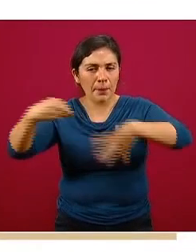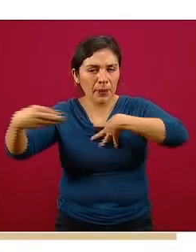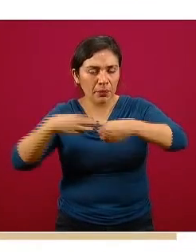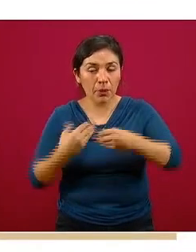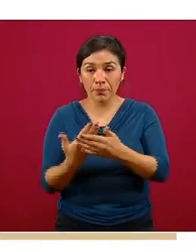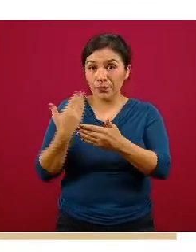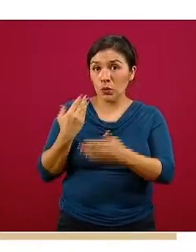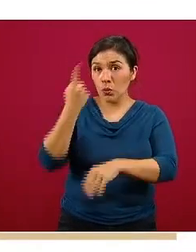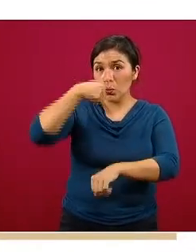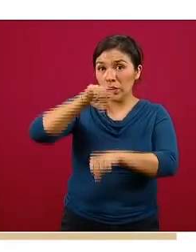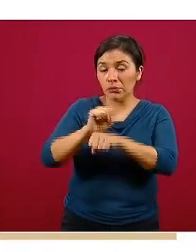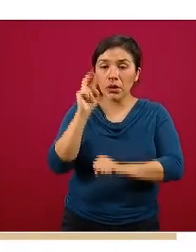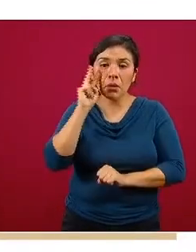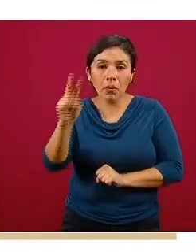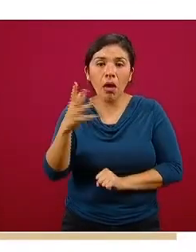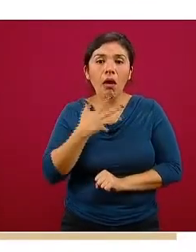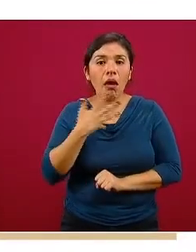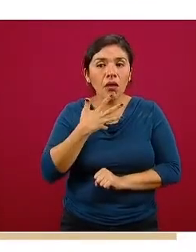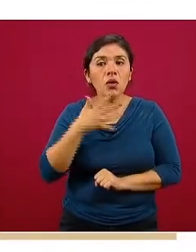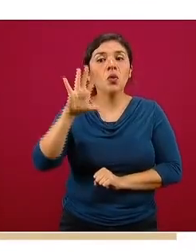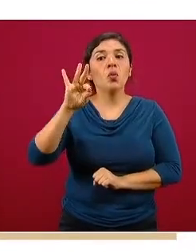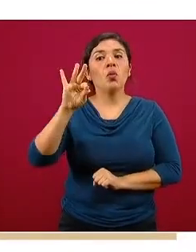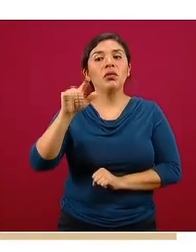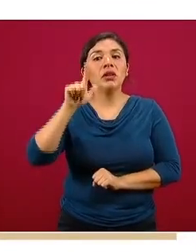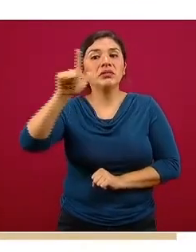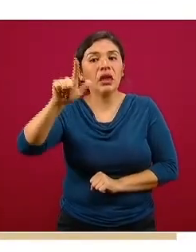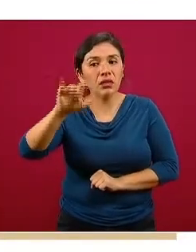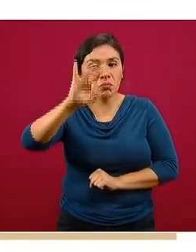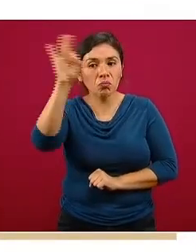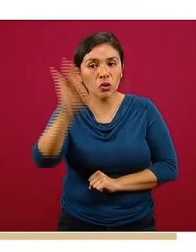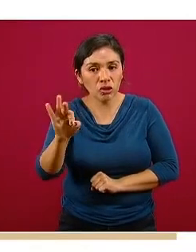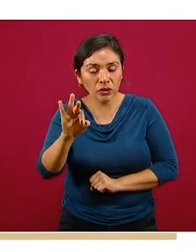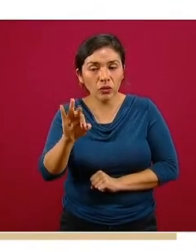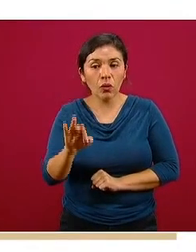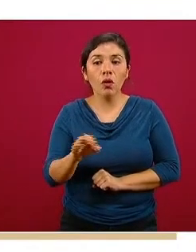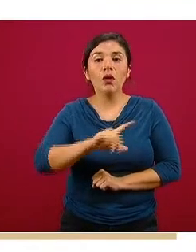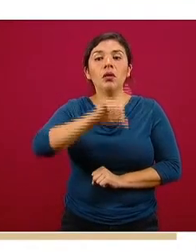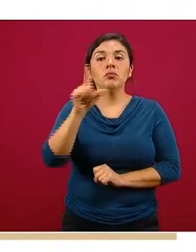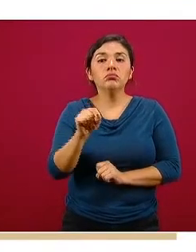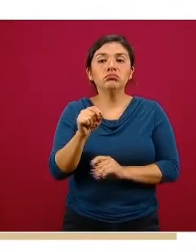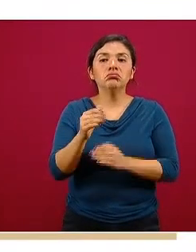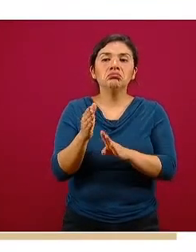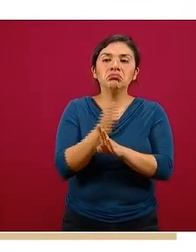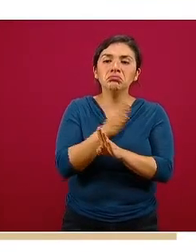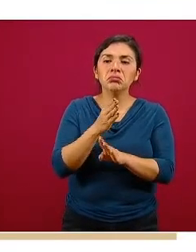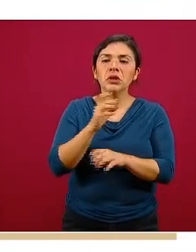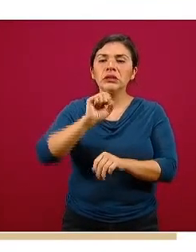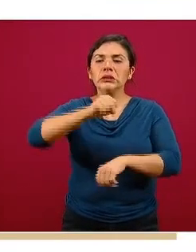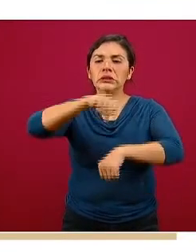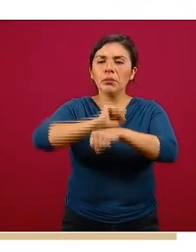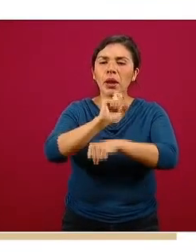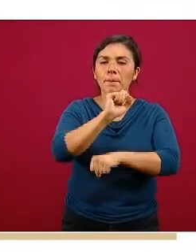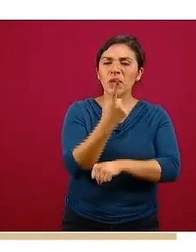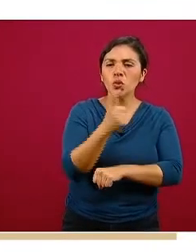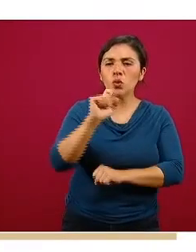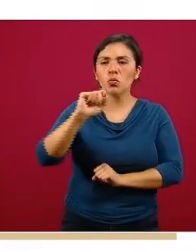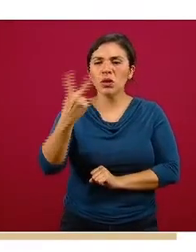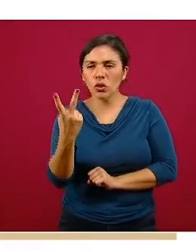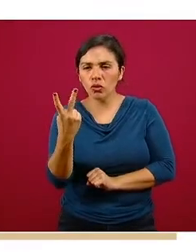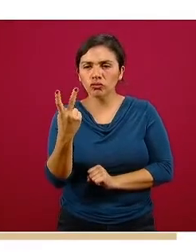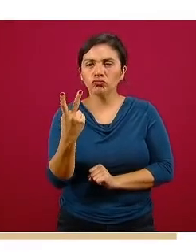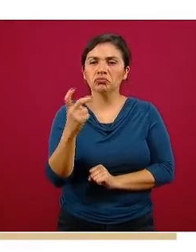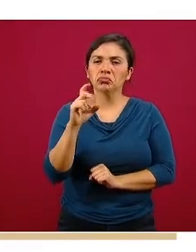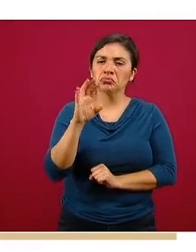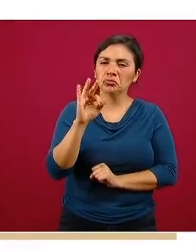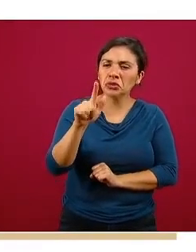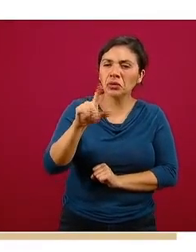una semana veíamos que habíamos llegado a un 47% para las semanas 21 y 22, y